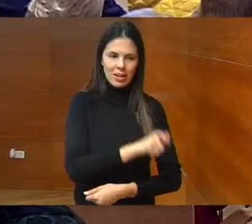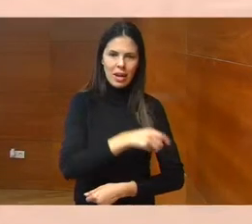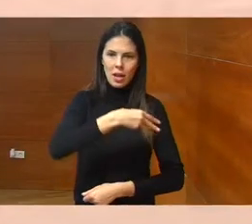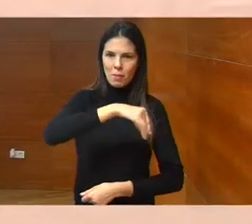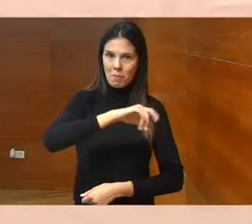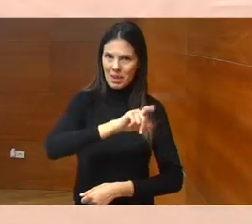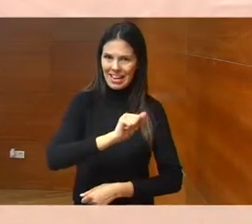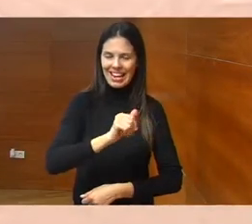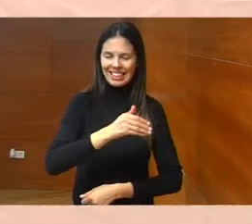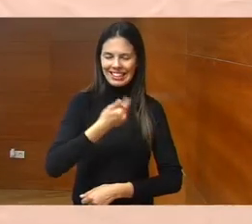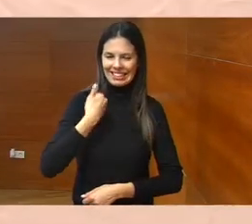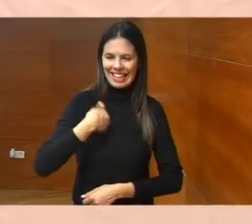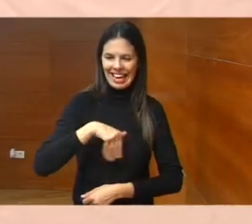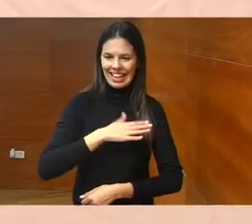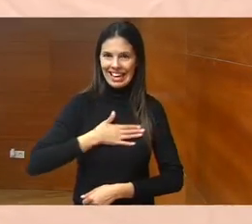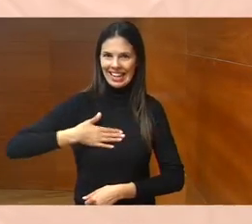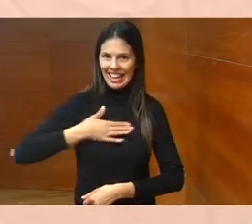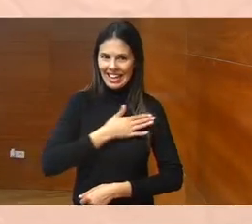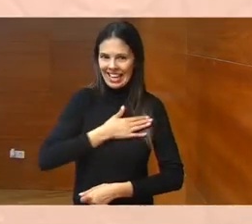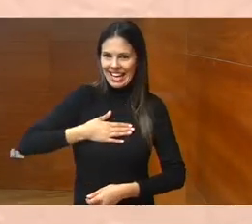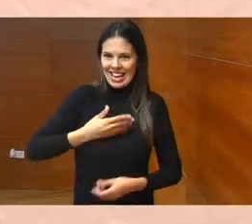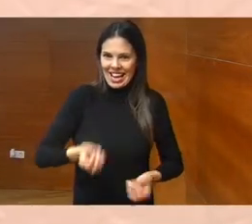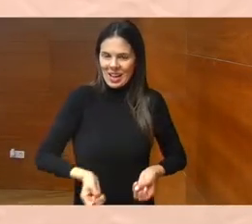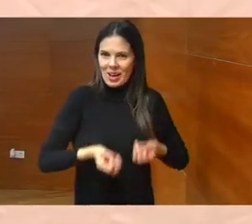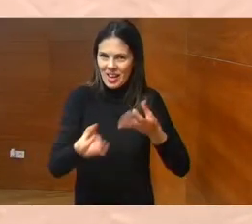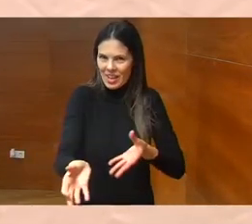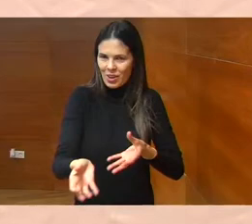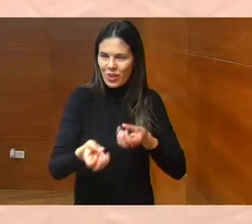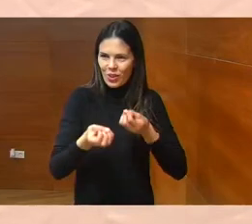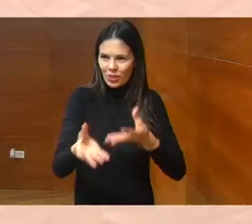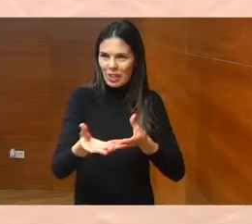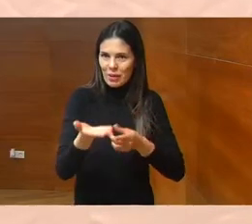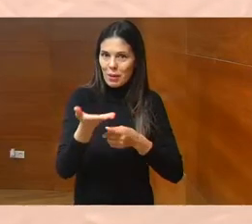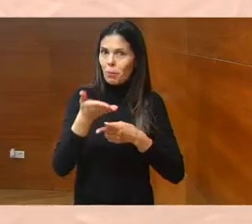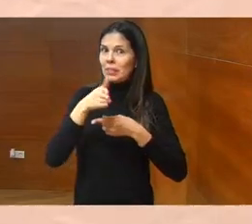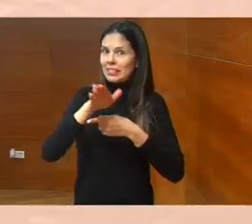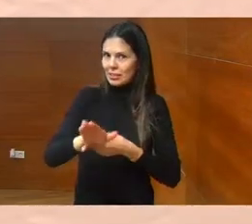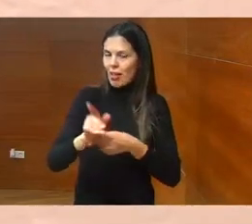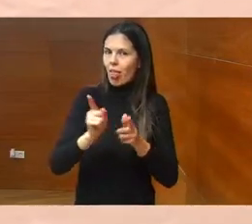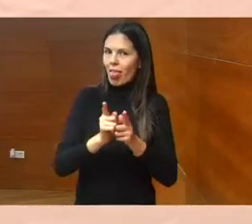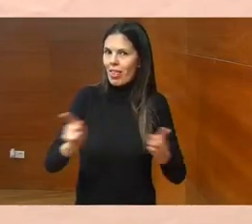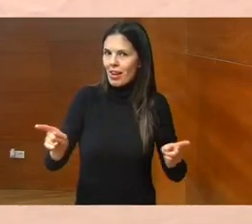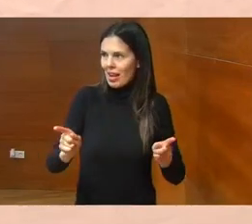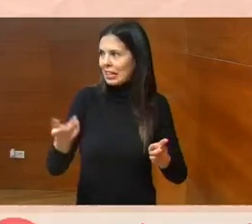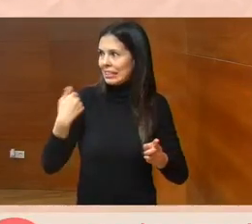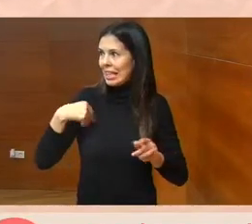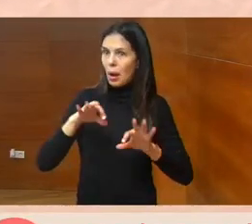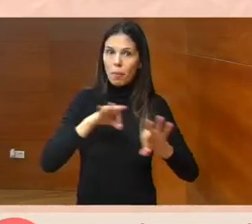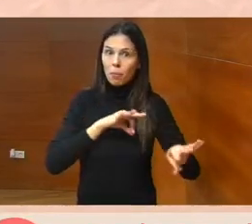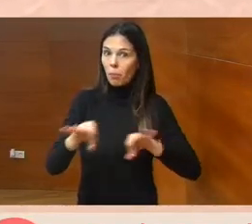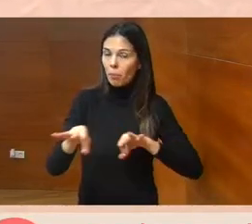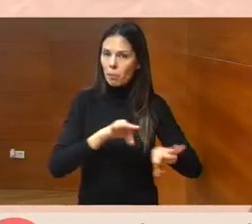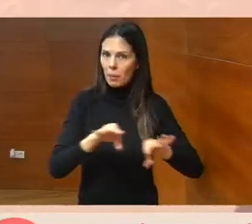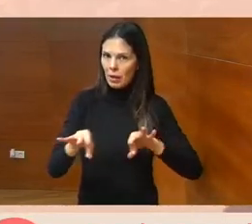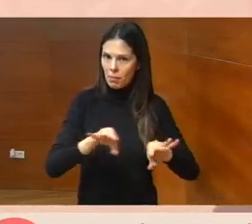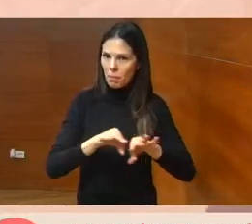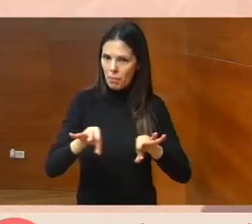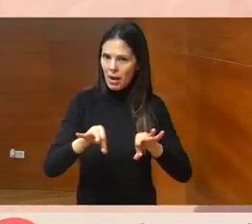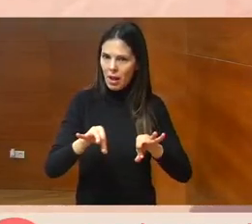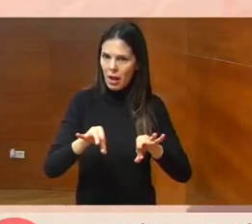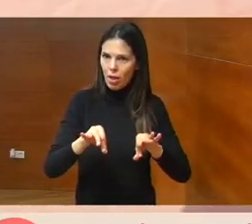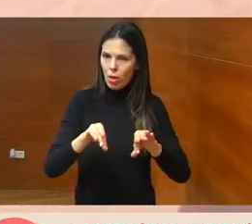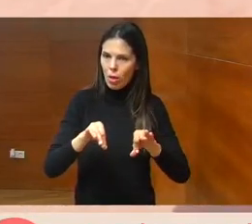pide paso para a su extensa presentación tenemos preparado aquí un documento que